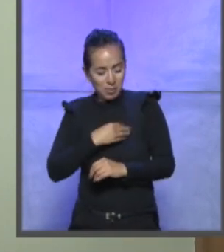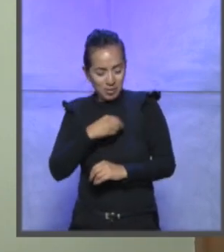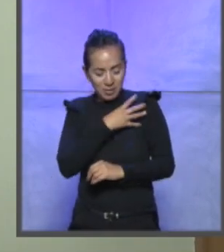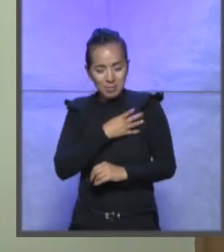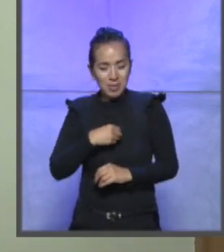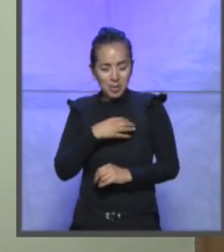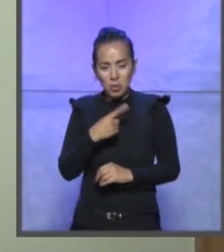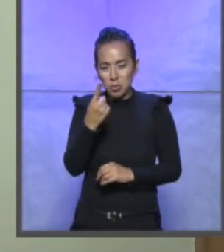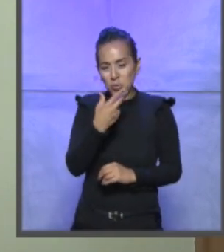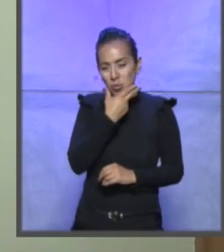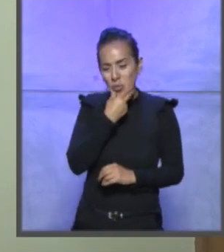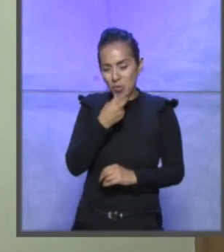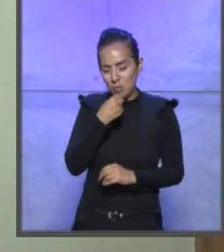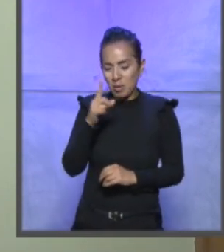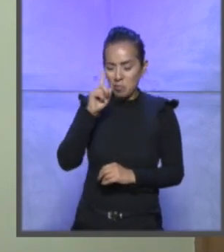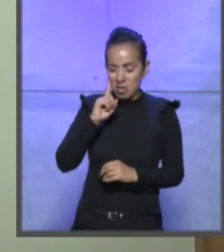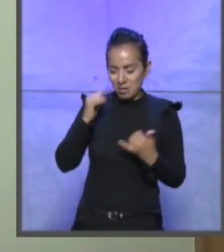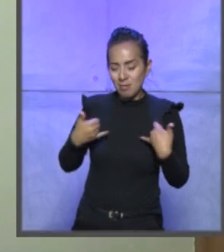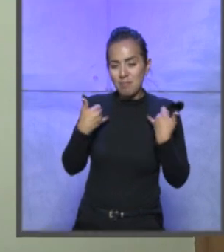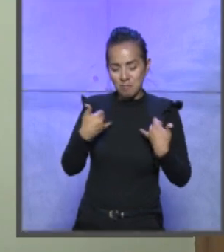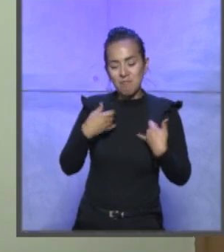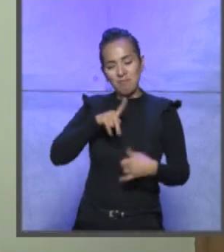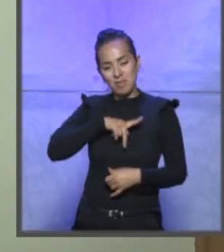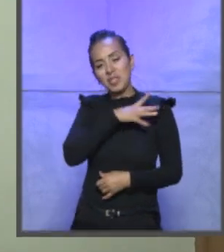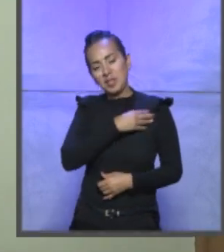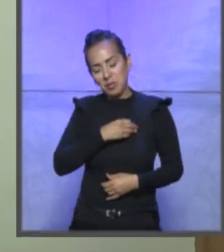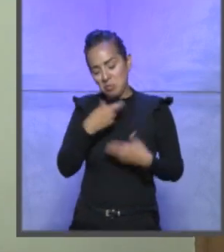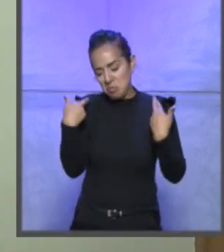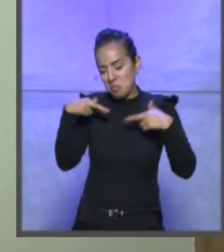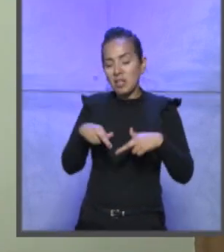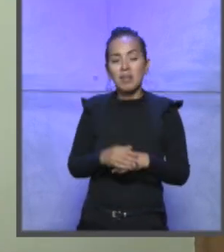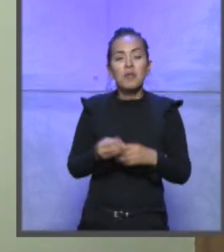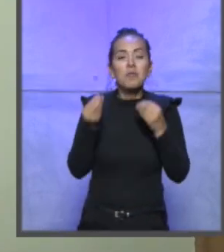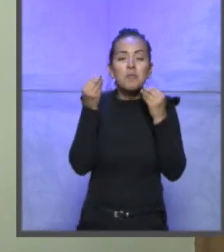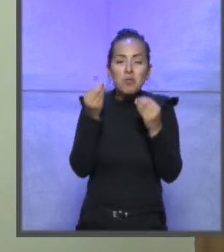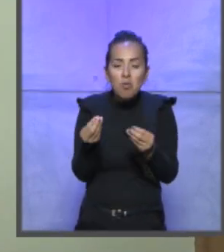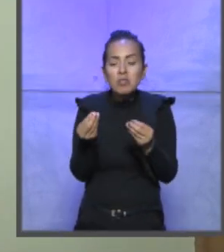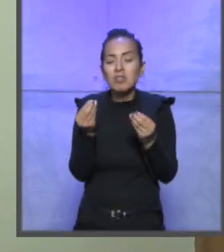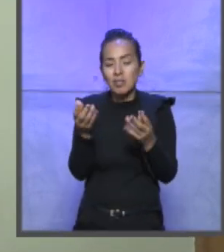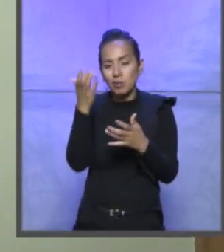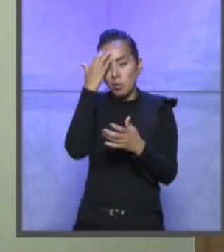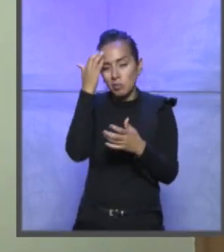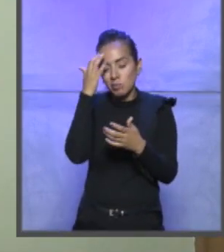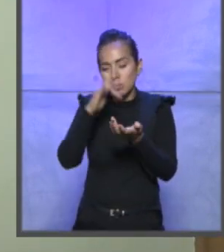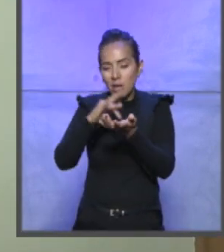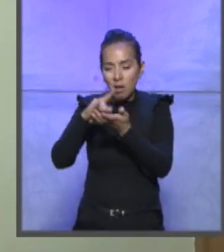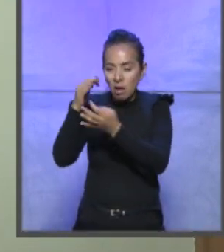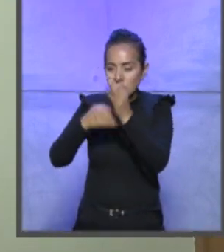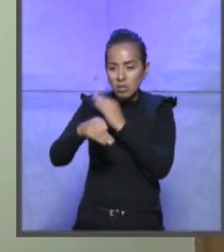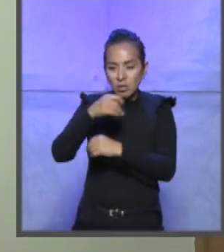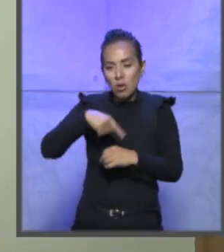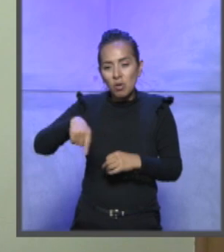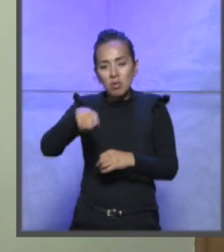una jovencita. Entonces, de verdad, me llevo mucha retroalimentación y les agradezco infinitamente